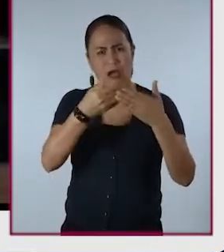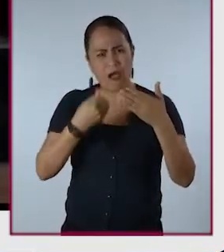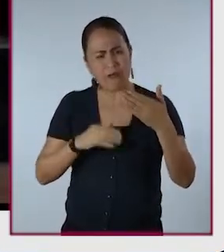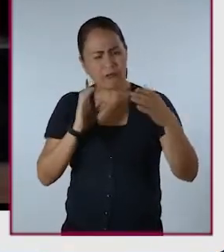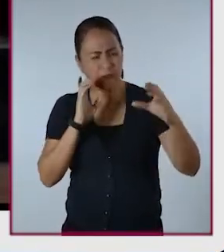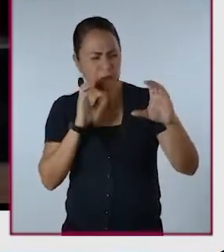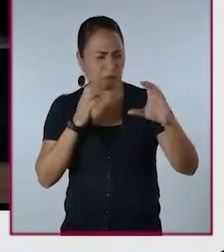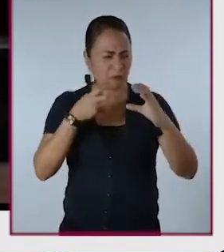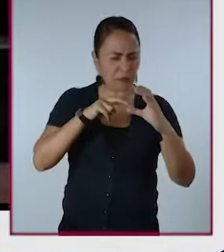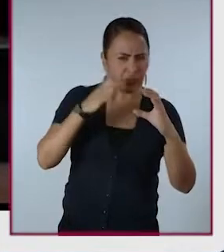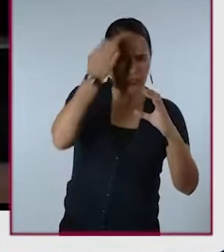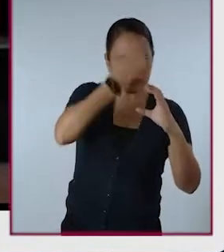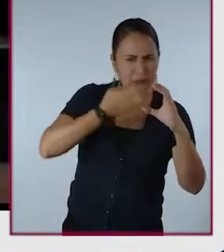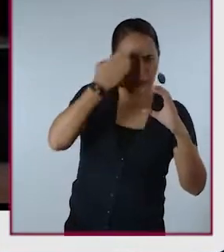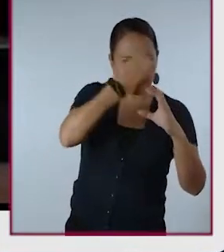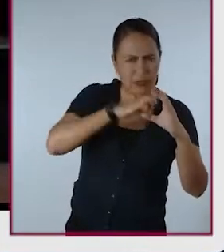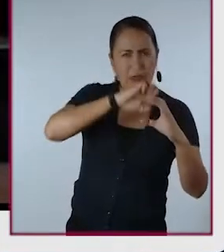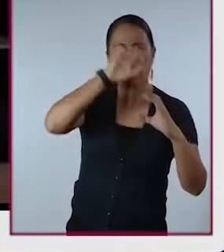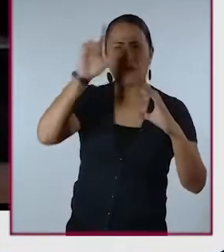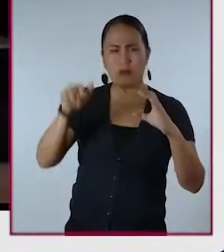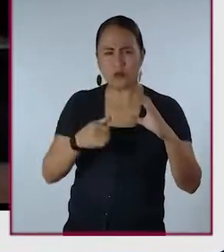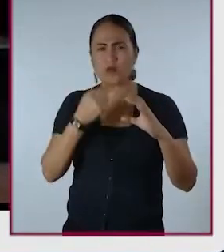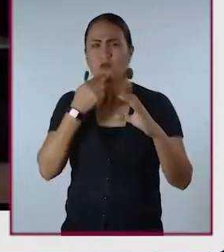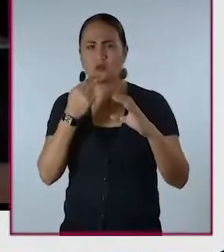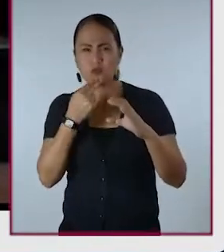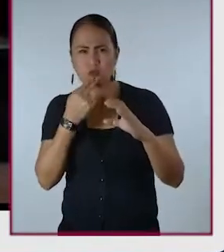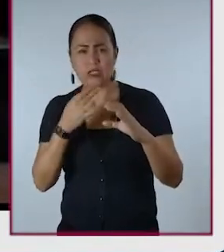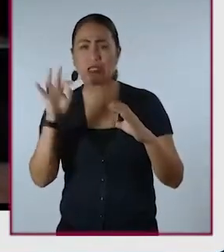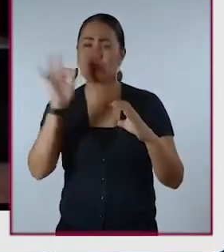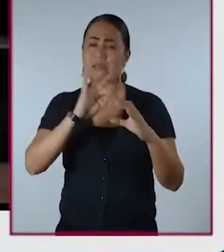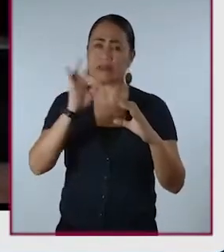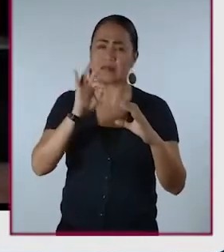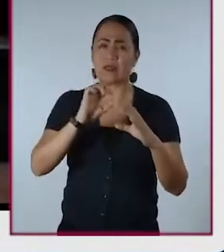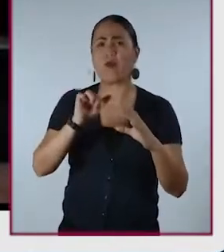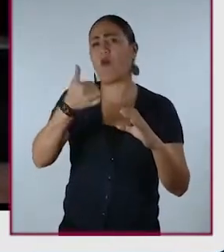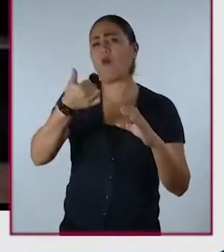caracteriza. Después va a empezar a buscar mejor